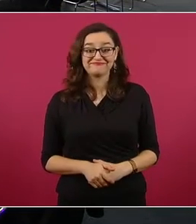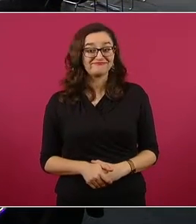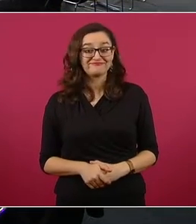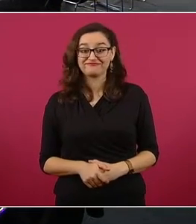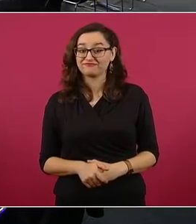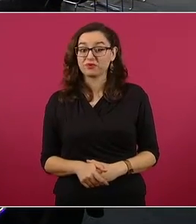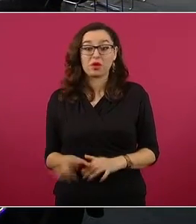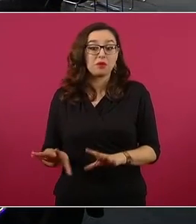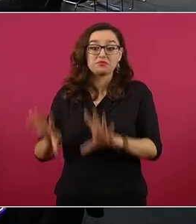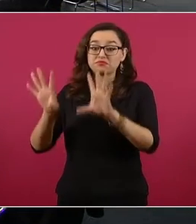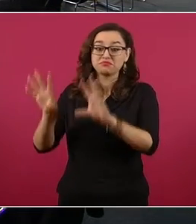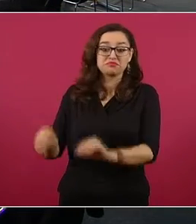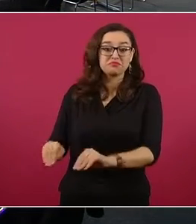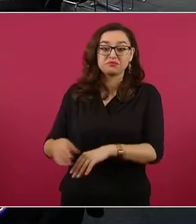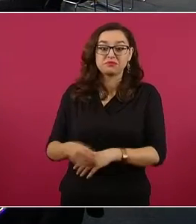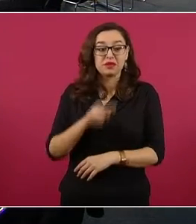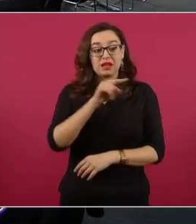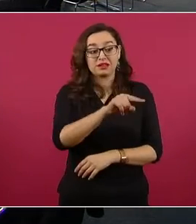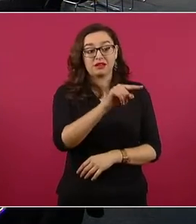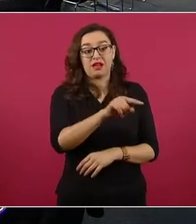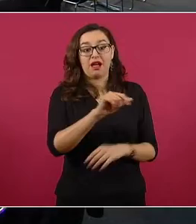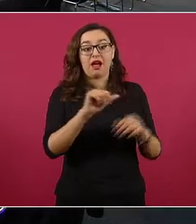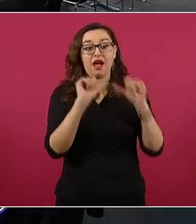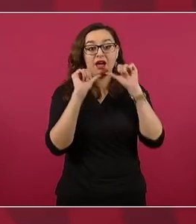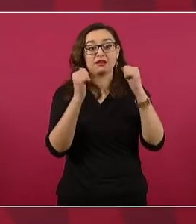porque no le autorizaban